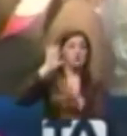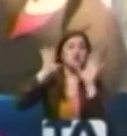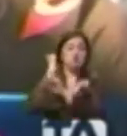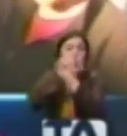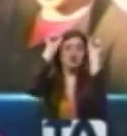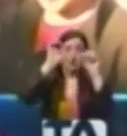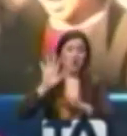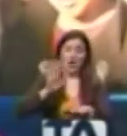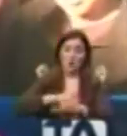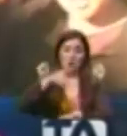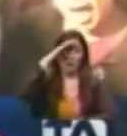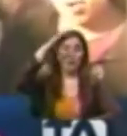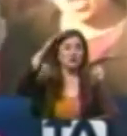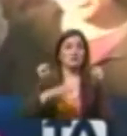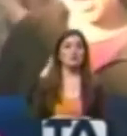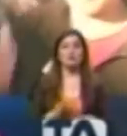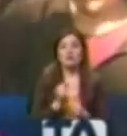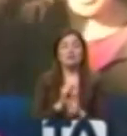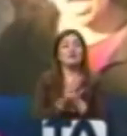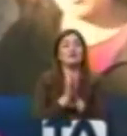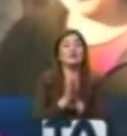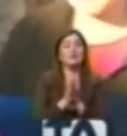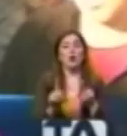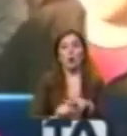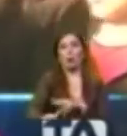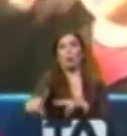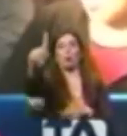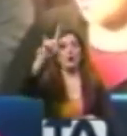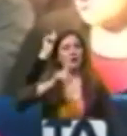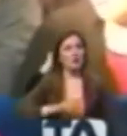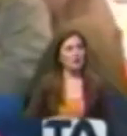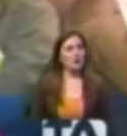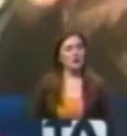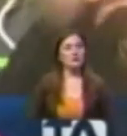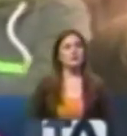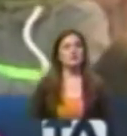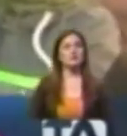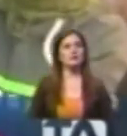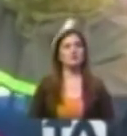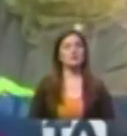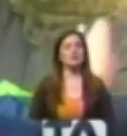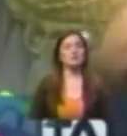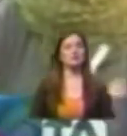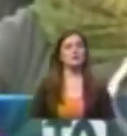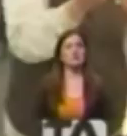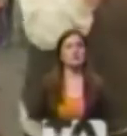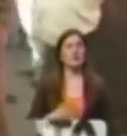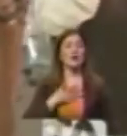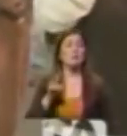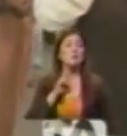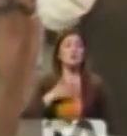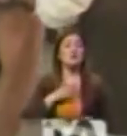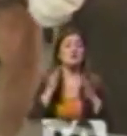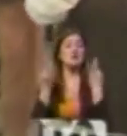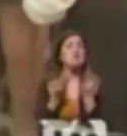la mañana, porque lo único que hizo es prácticamente huir frente a la agresión que estaba siendo víctima a mi familia.